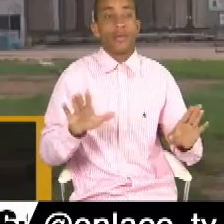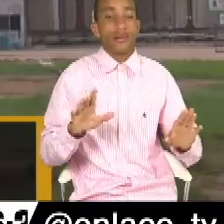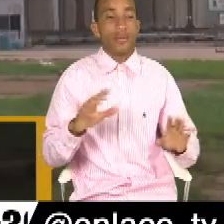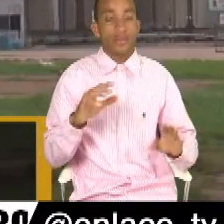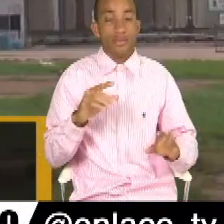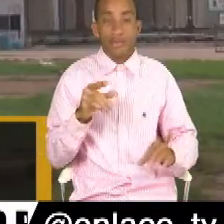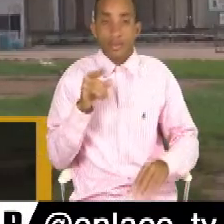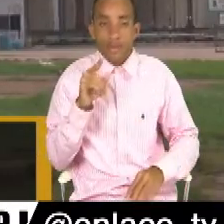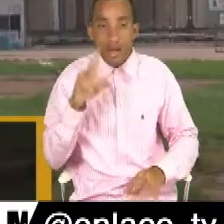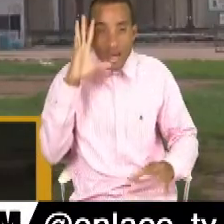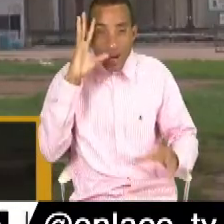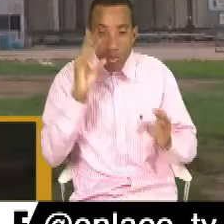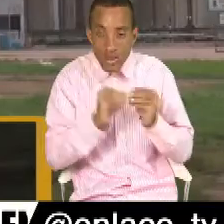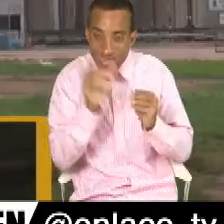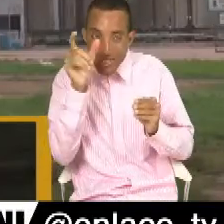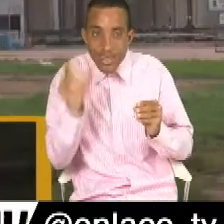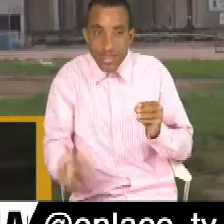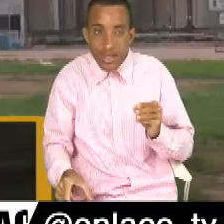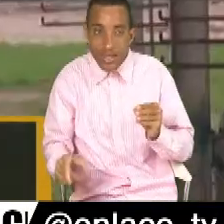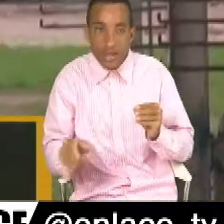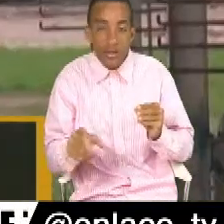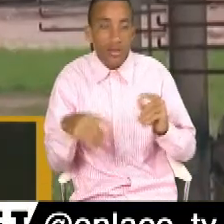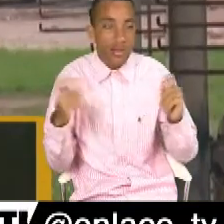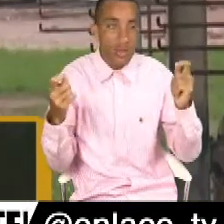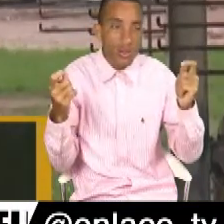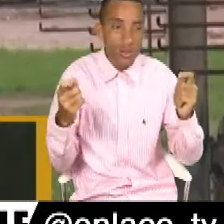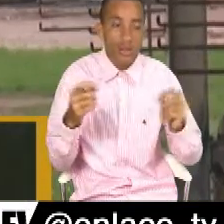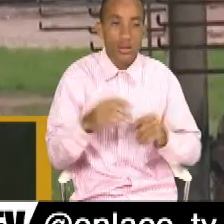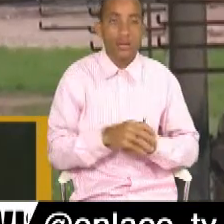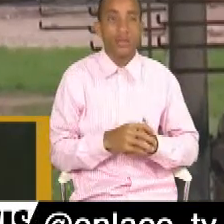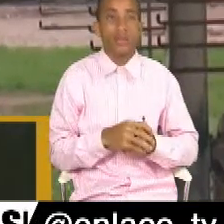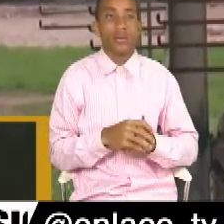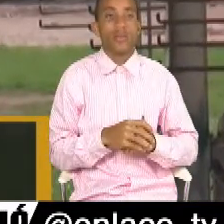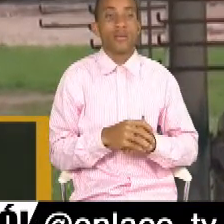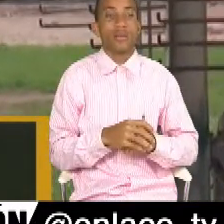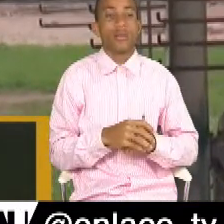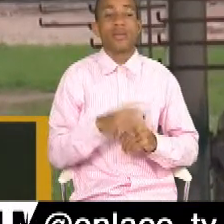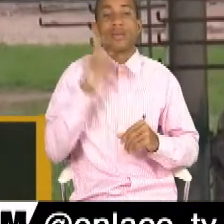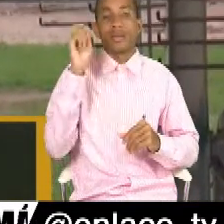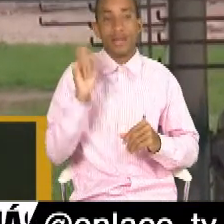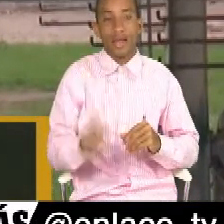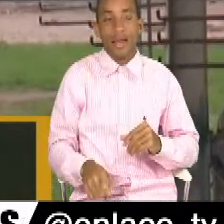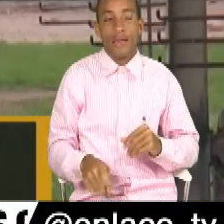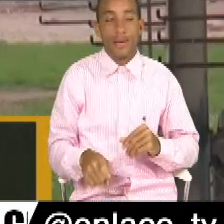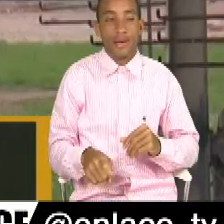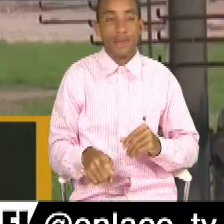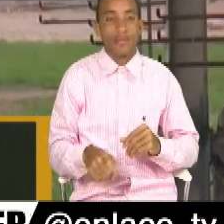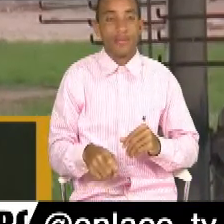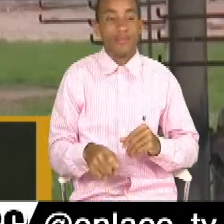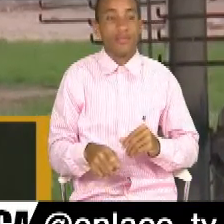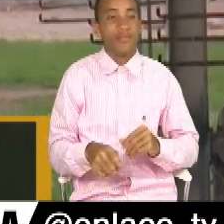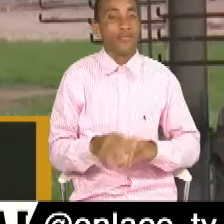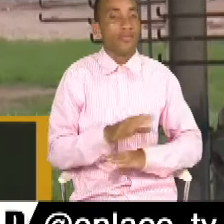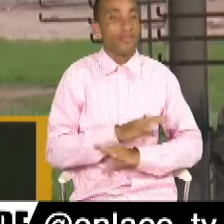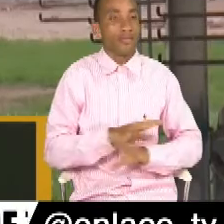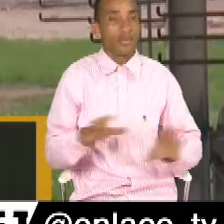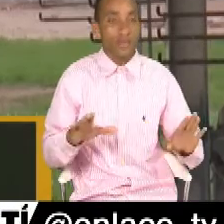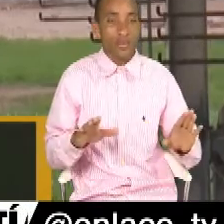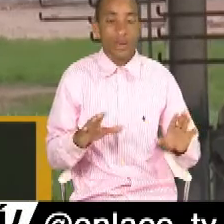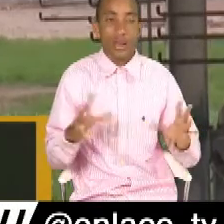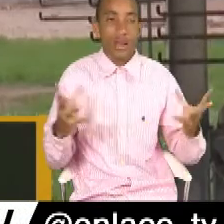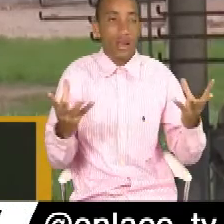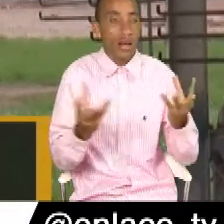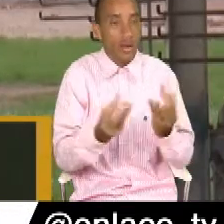acuerdo, doctor Pizaza, se estaría obligado necesariamente a convocar a Junta Nacional